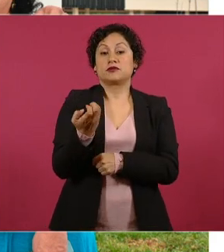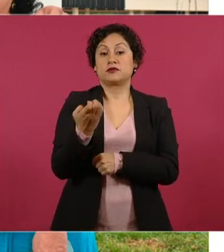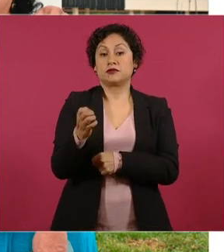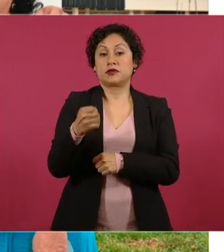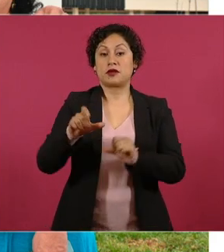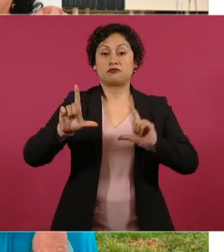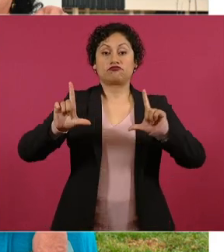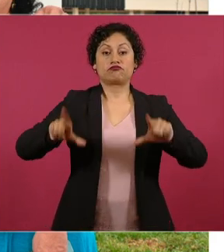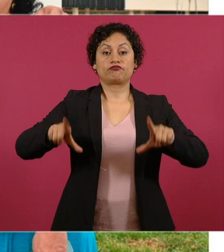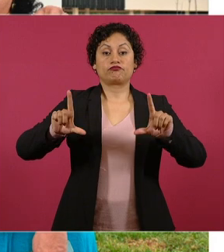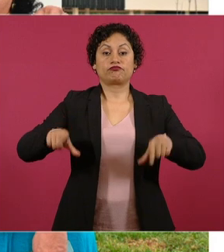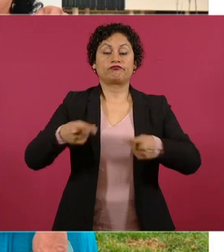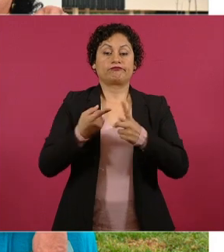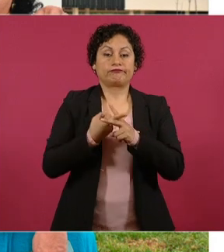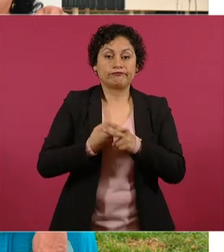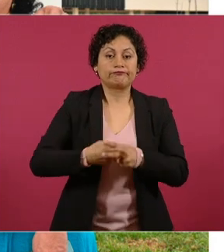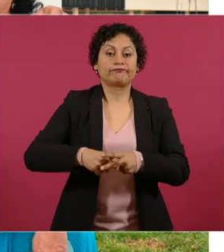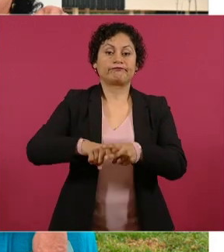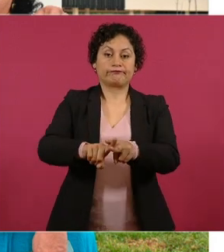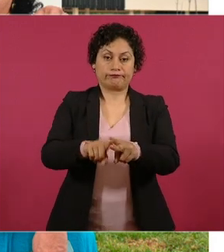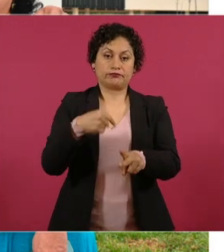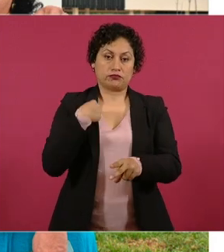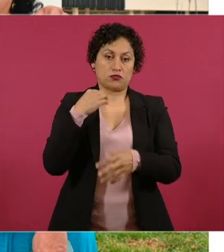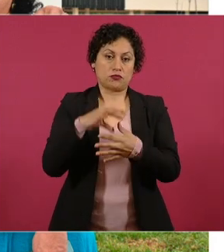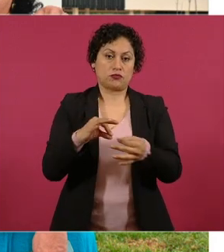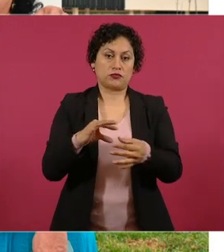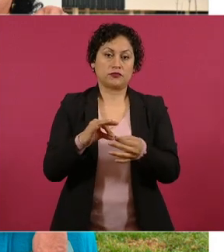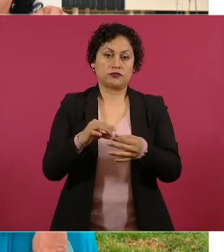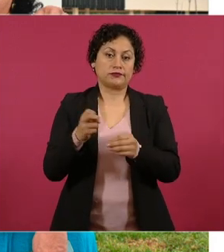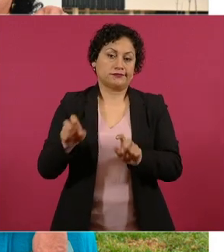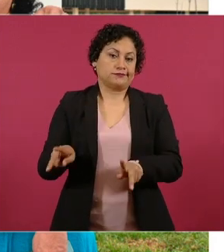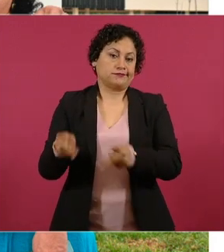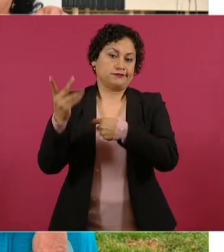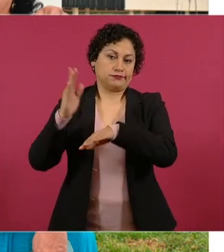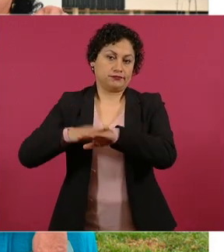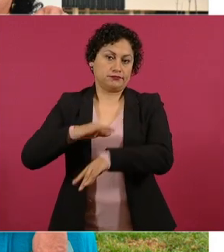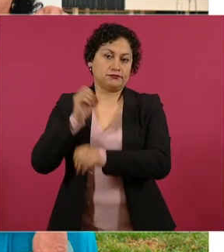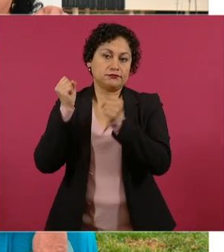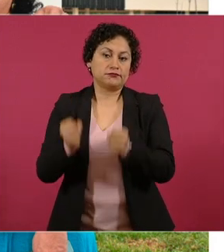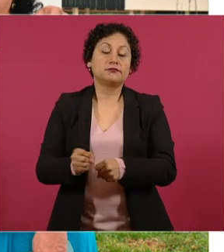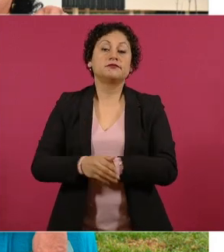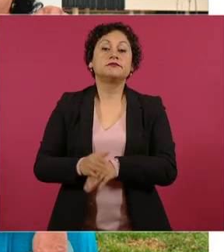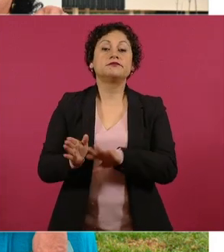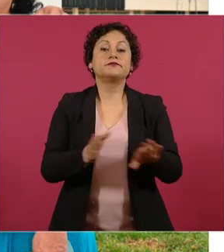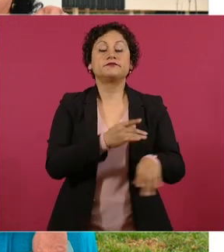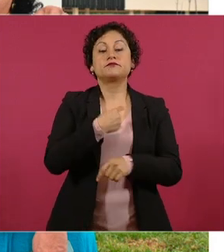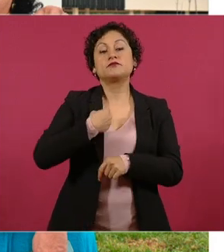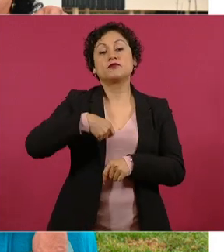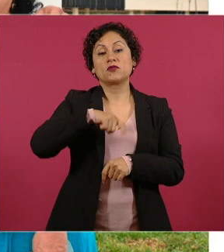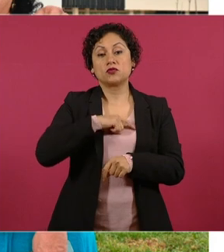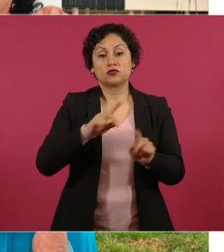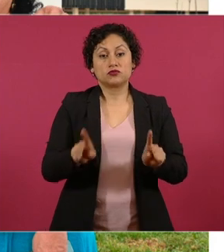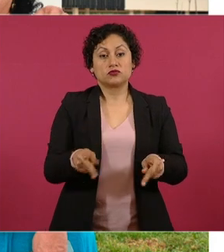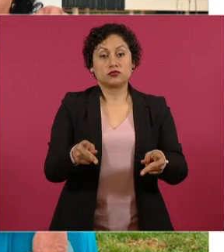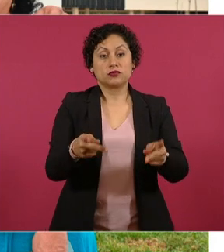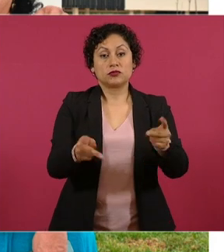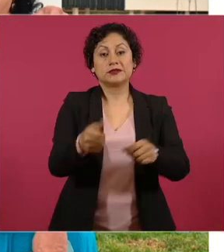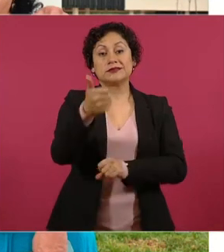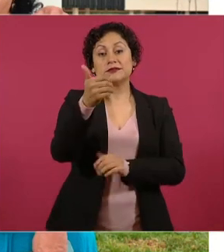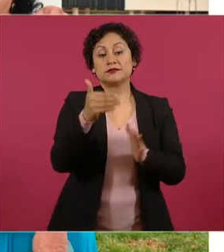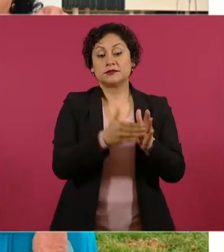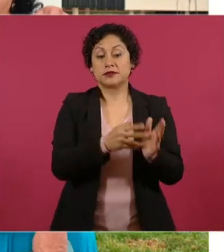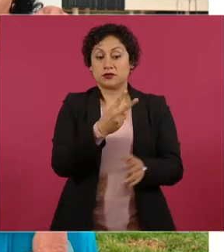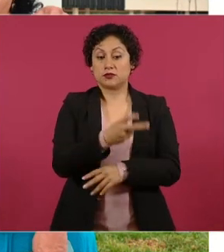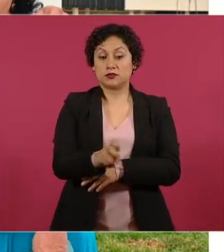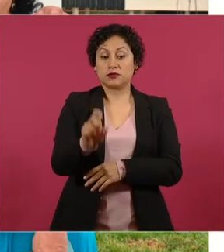del tren, que hablaré más adelante. Divididos por tipo de tarifa, hemos distribuido nuestras ventas en